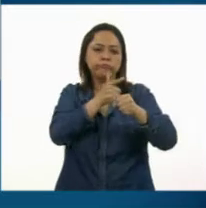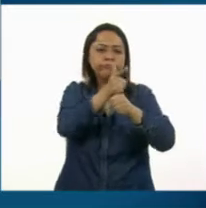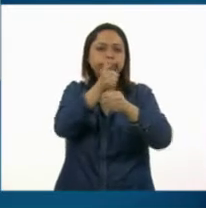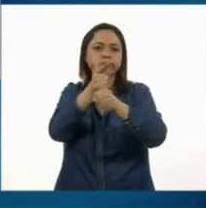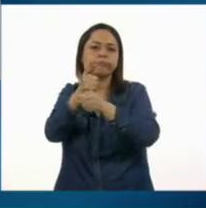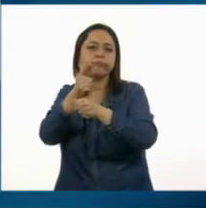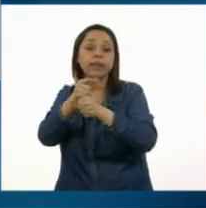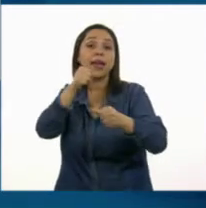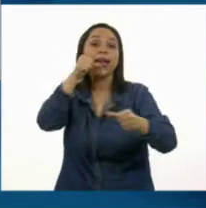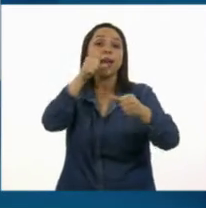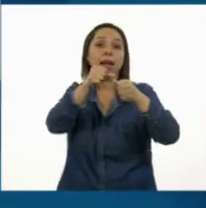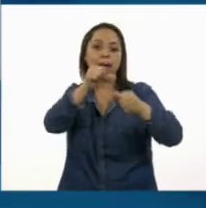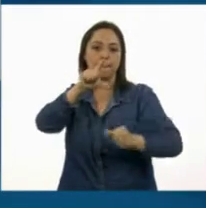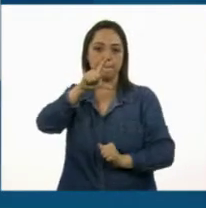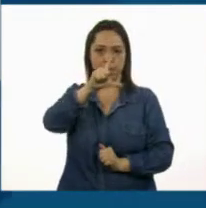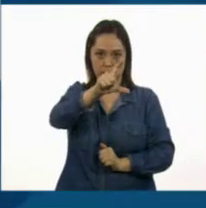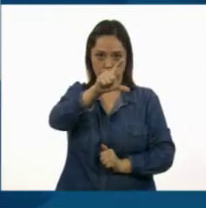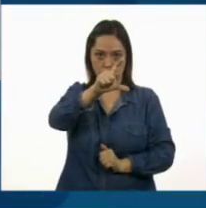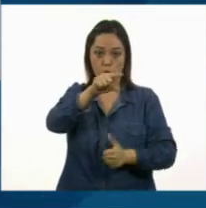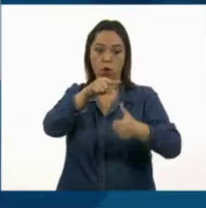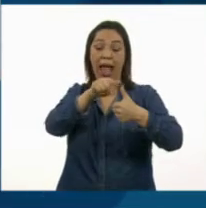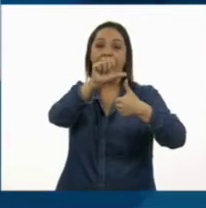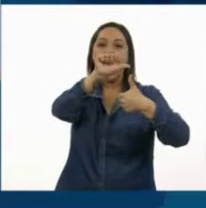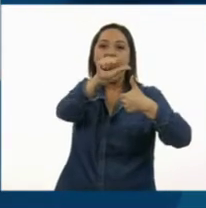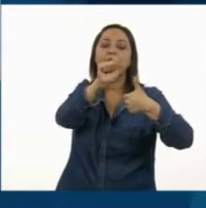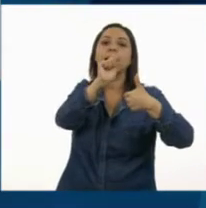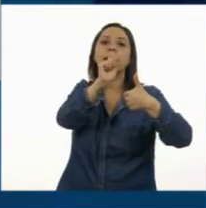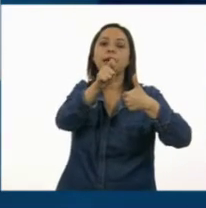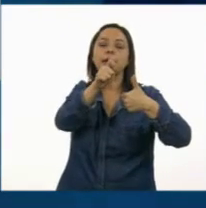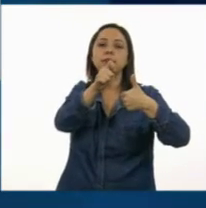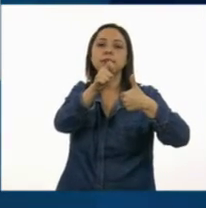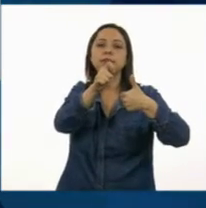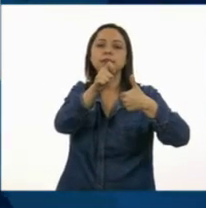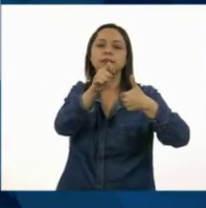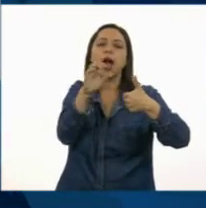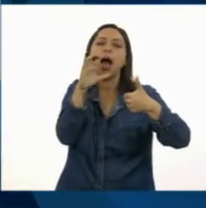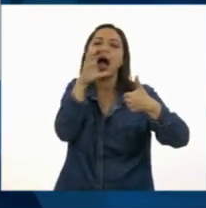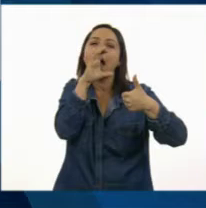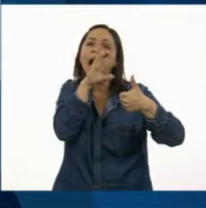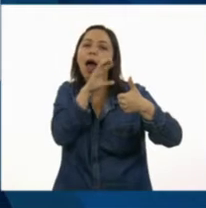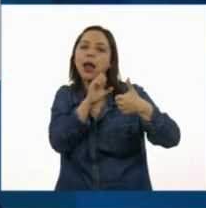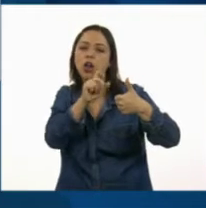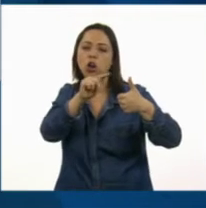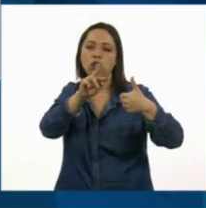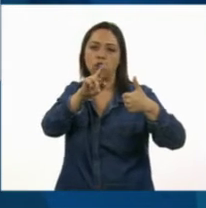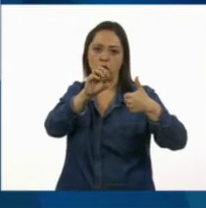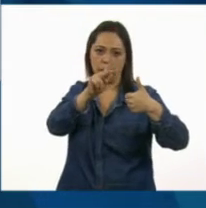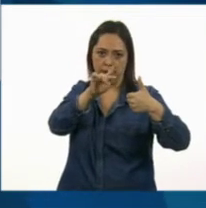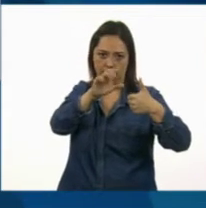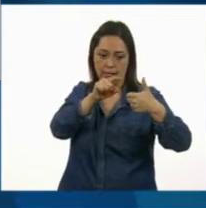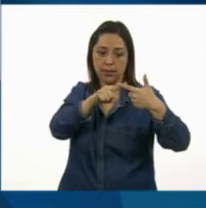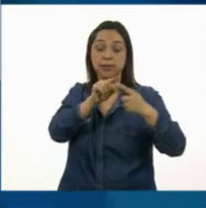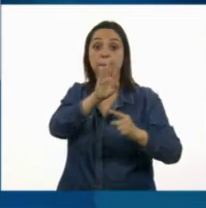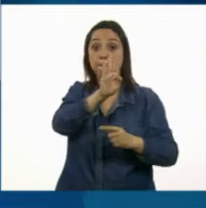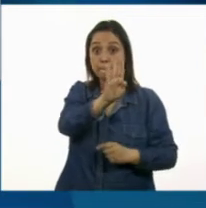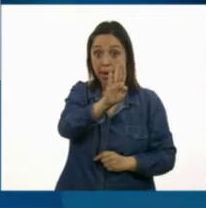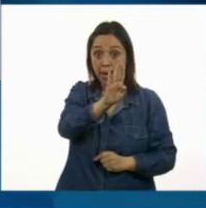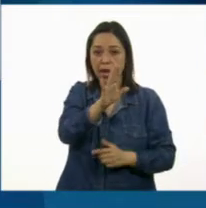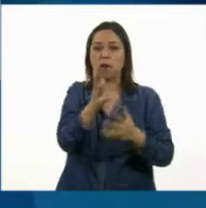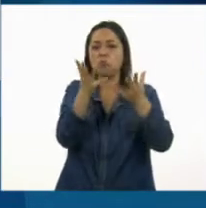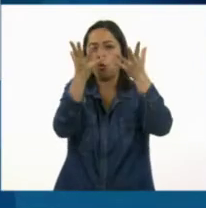con una letra en mayúscula. A se refiere a climas tropicales. B, climas